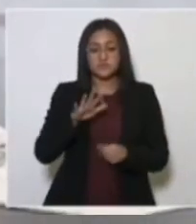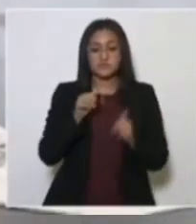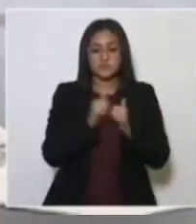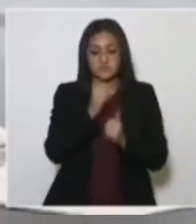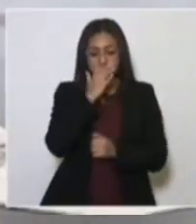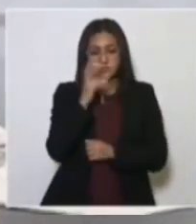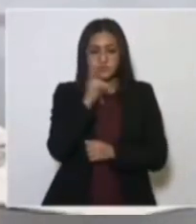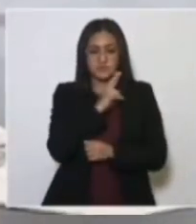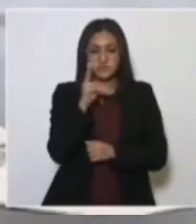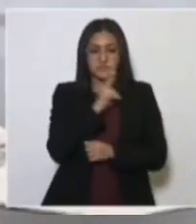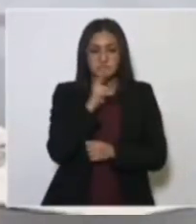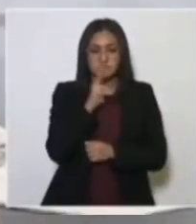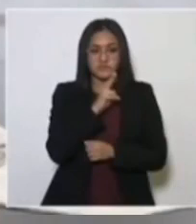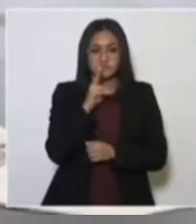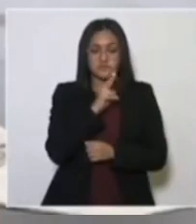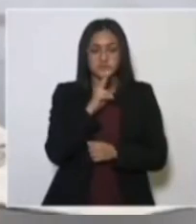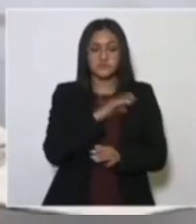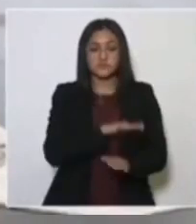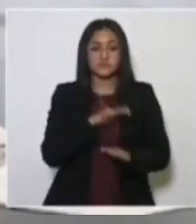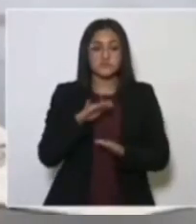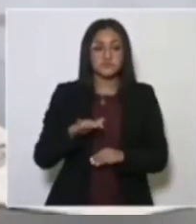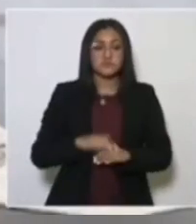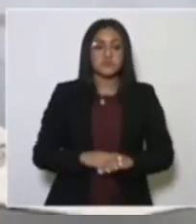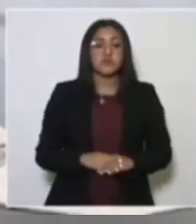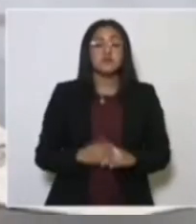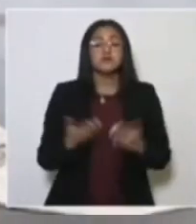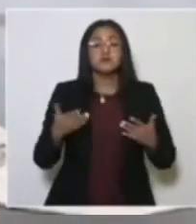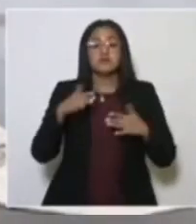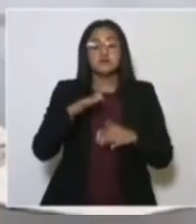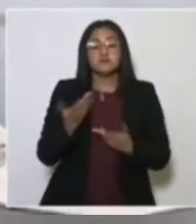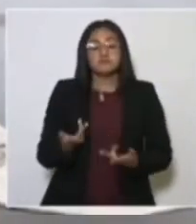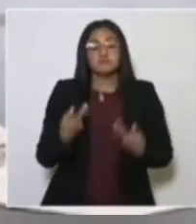5 de ellos con ventilación mecánica asistida. En lo que